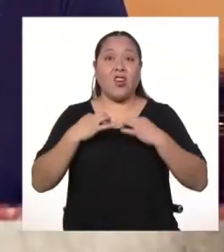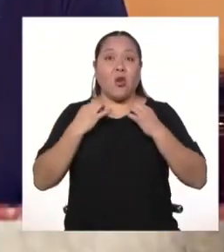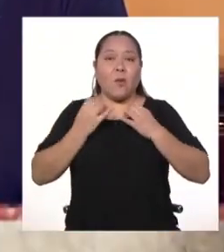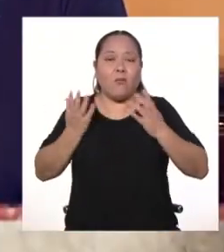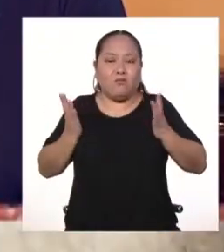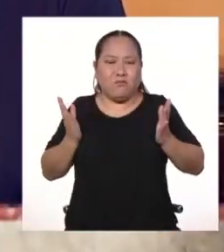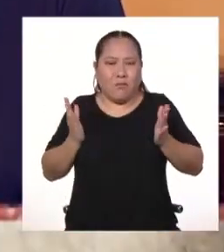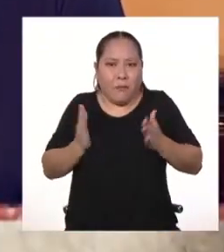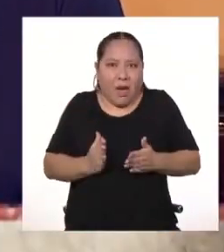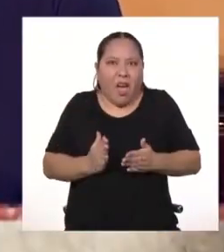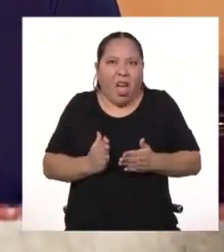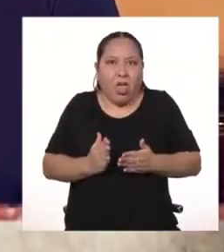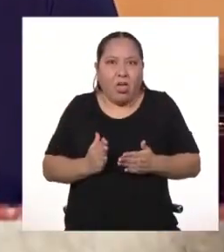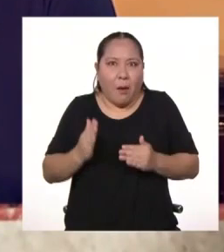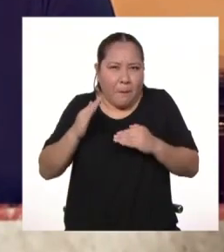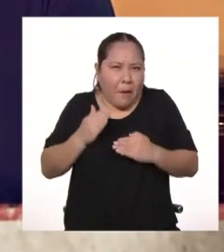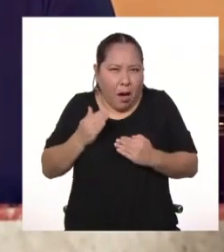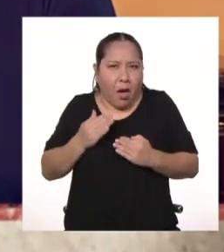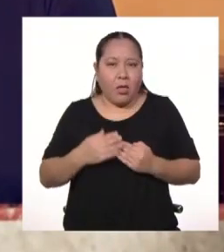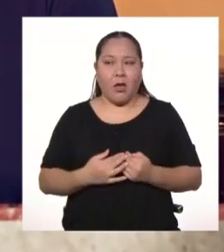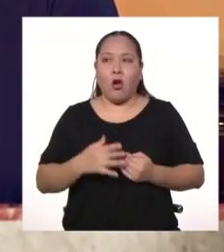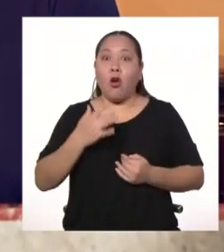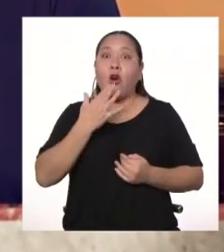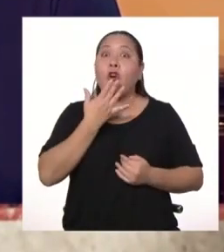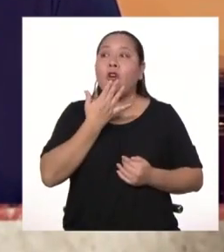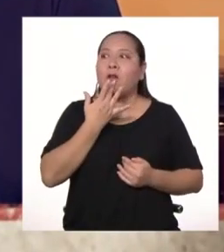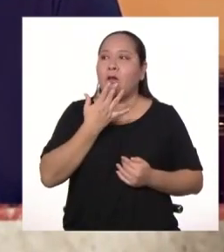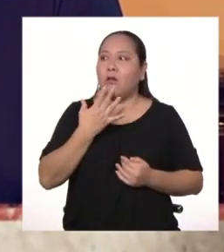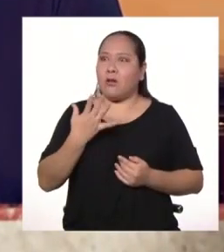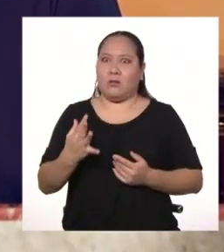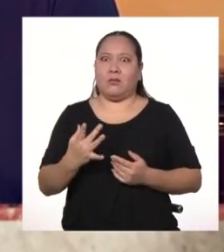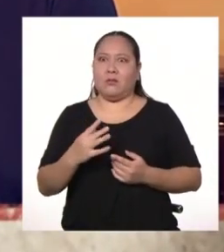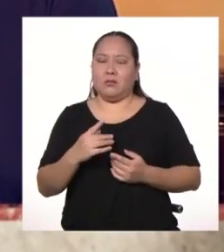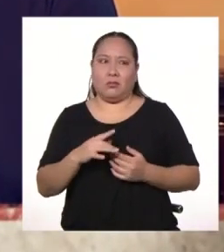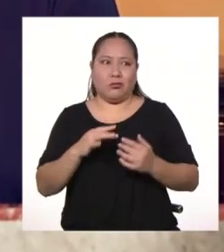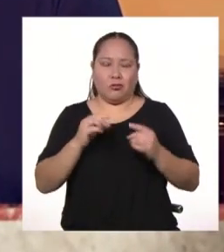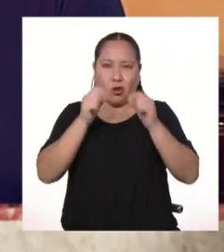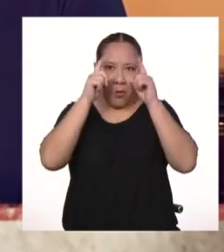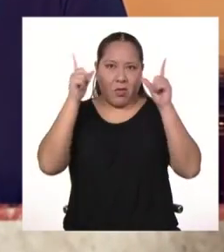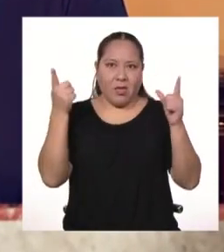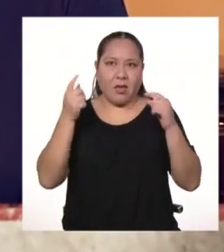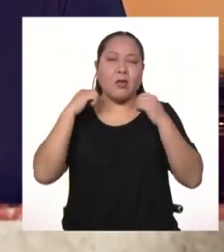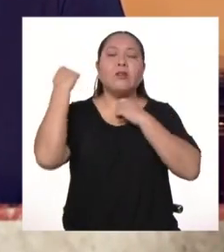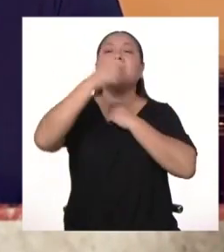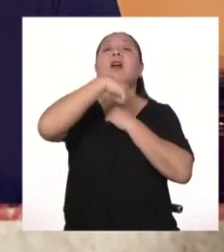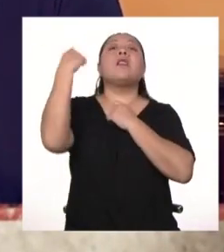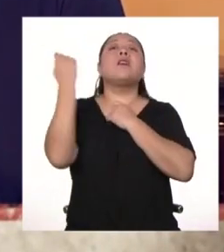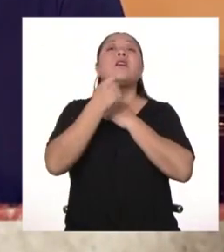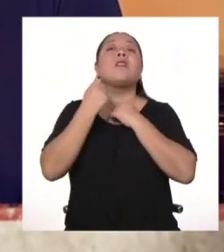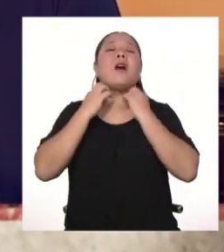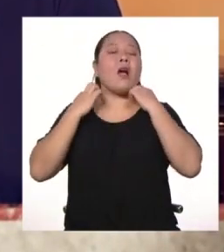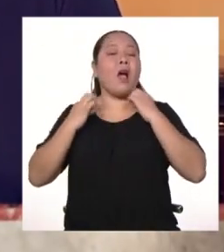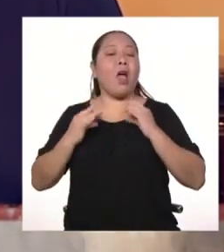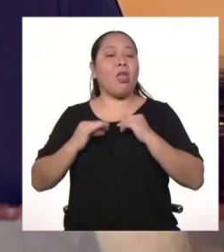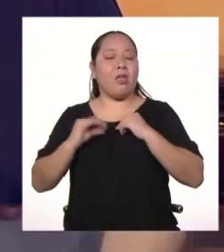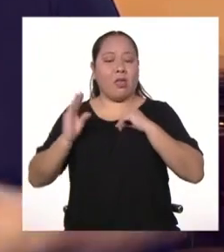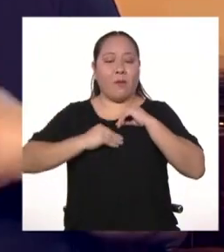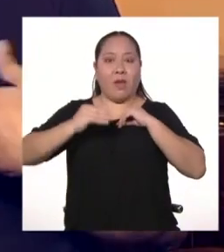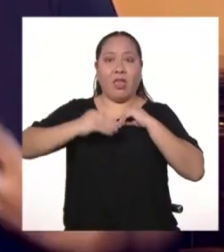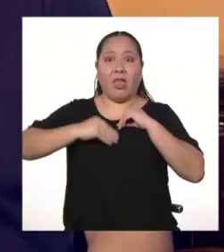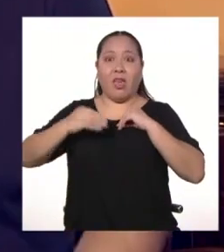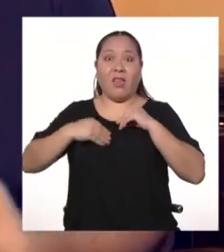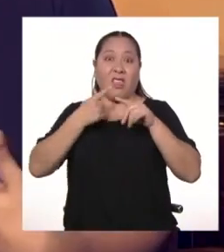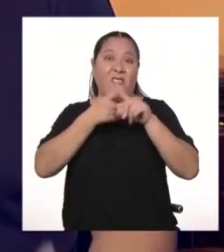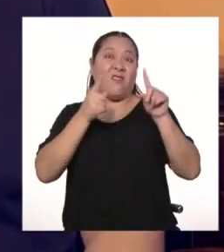apretada, ceñida, de colores más audaces de lo común, muchos adornos, chalinas, pañolones, cadenas, medallas, cosas de